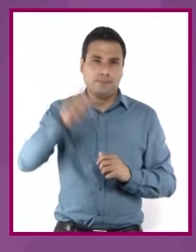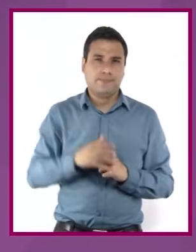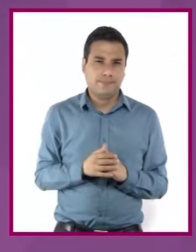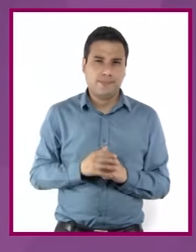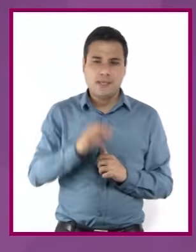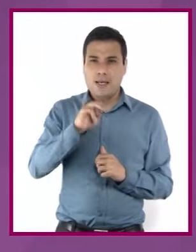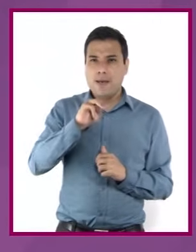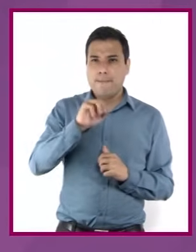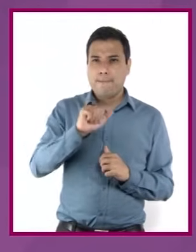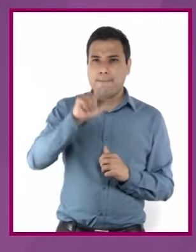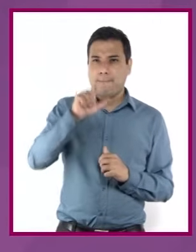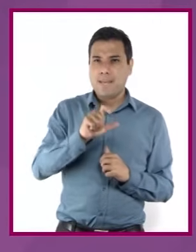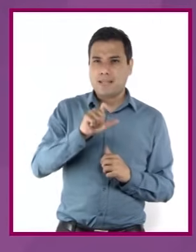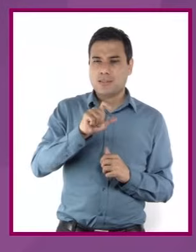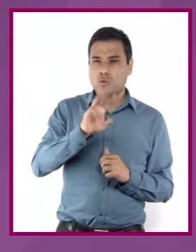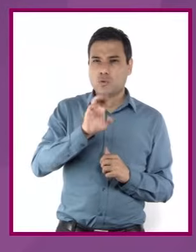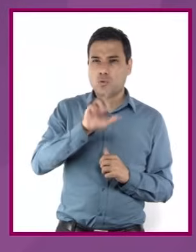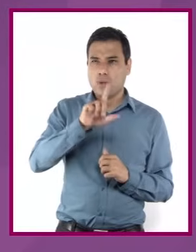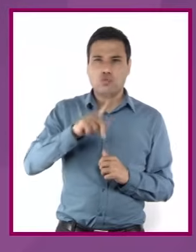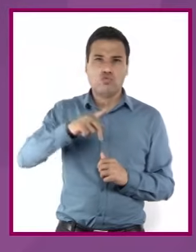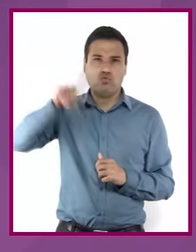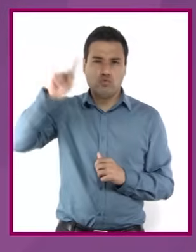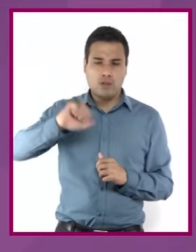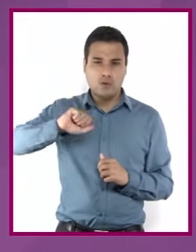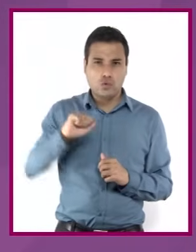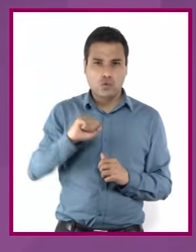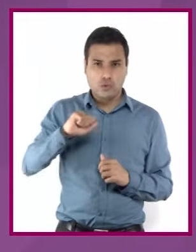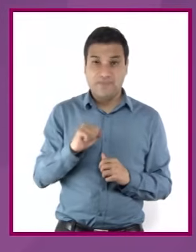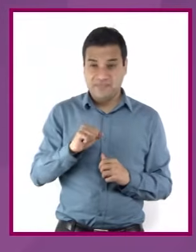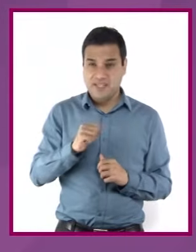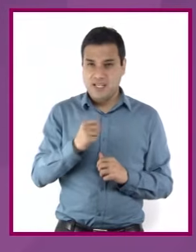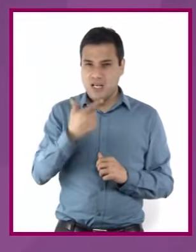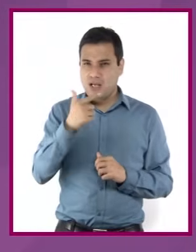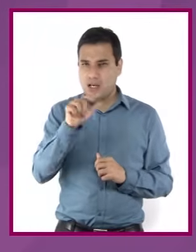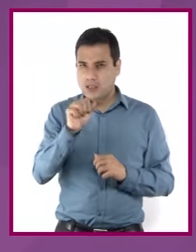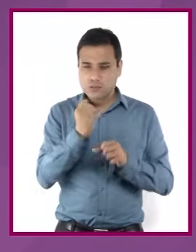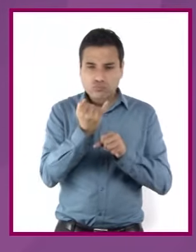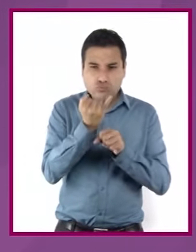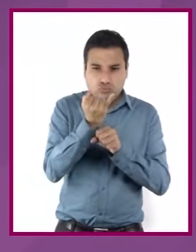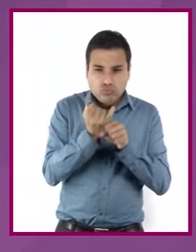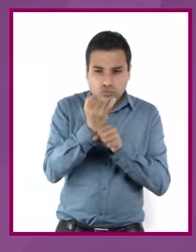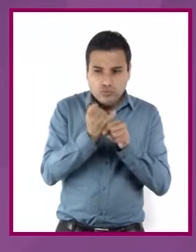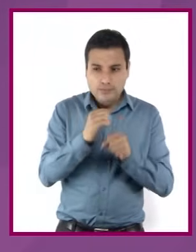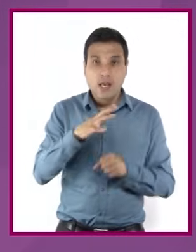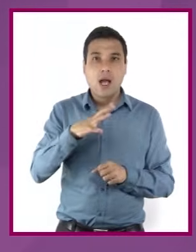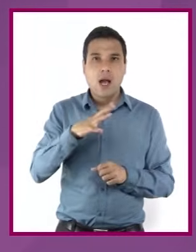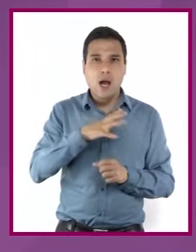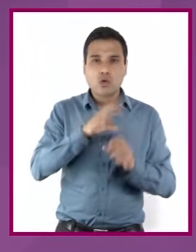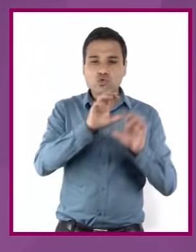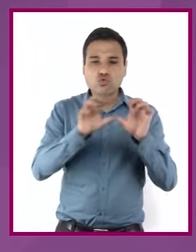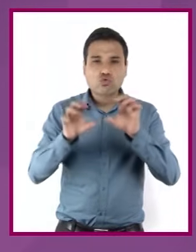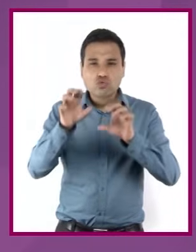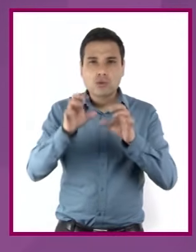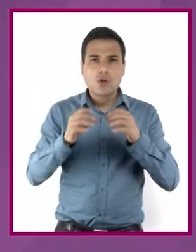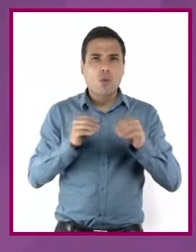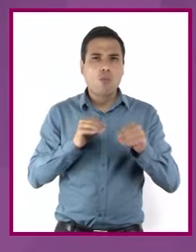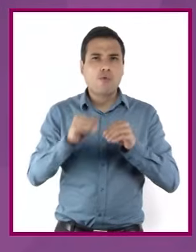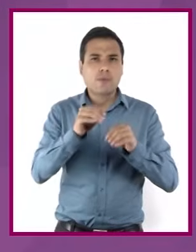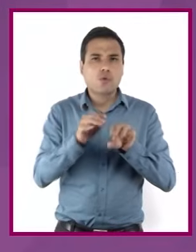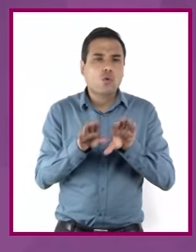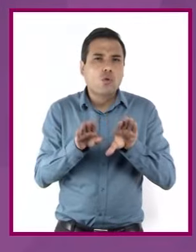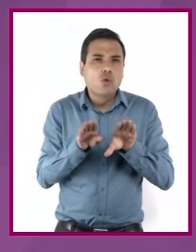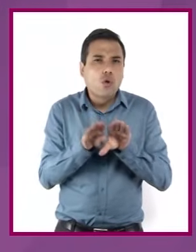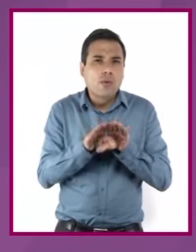Maxwell describió un gas como un conjunto de un enorme número de partículas, cuyos movimientos estaban definidos a partir de las leyes de